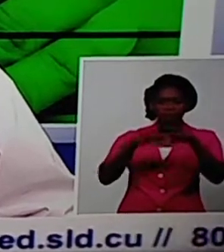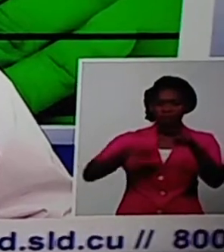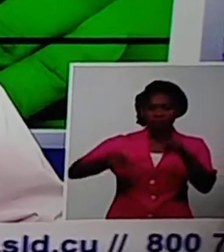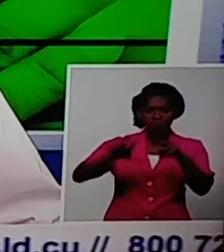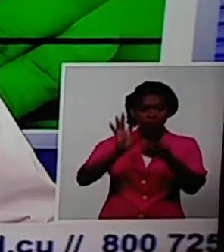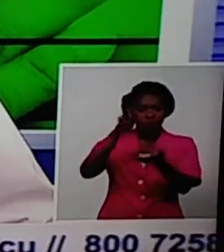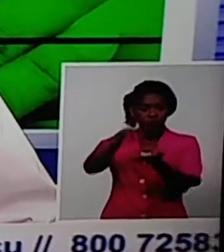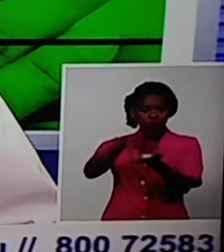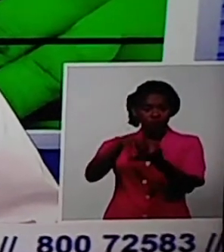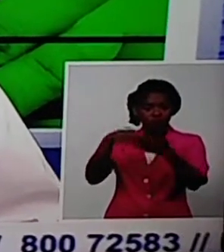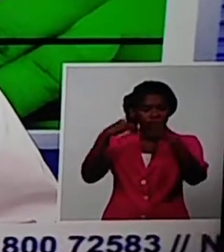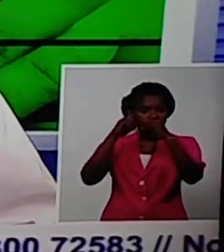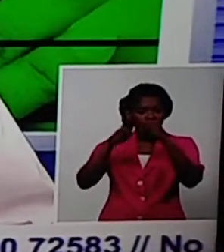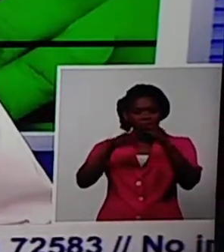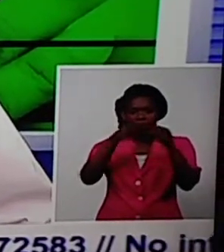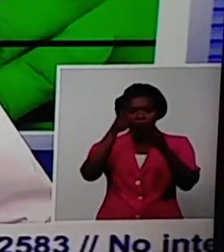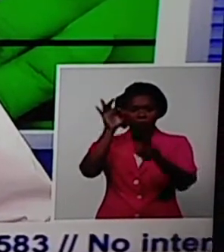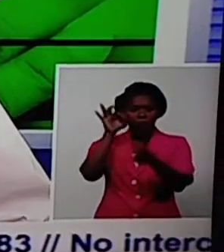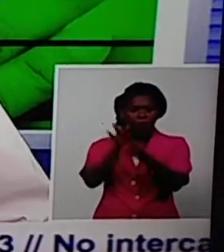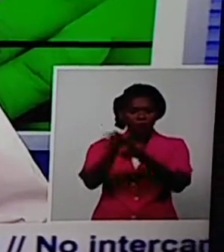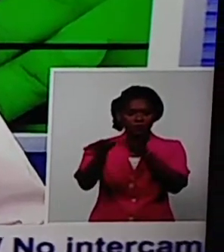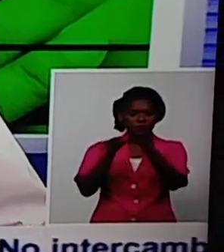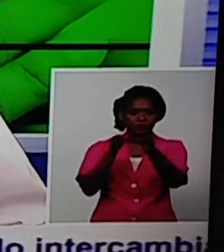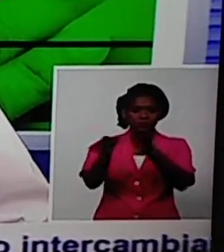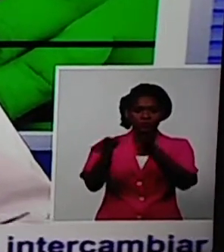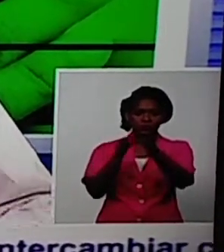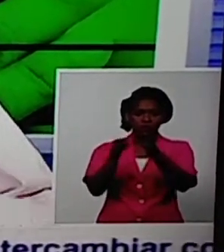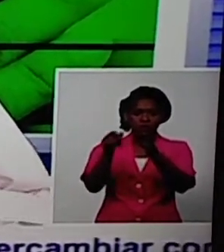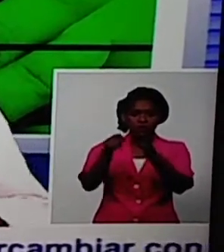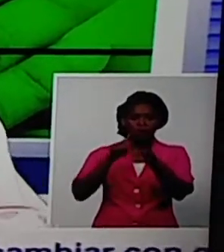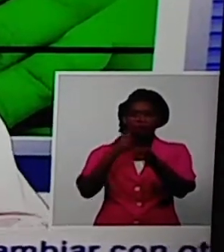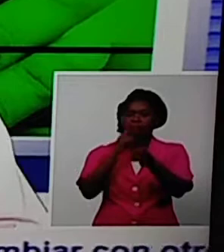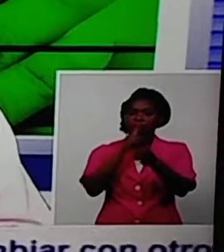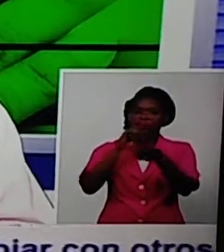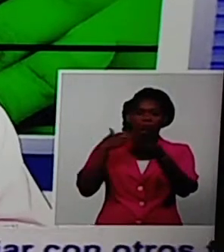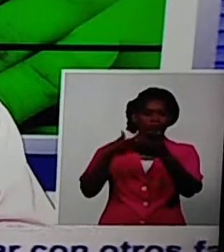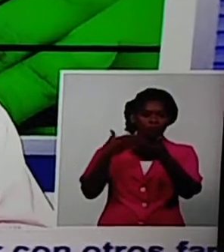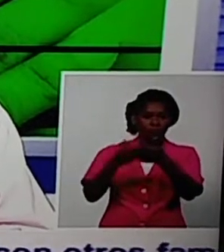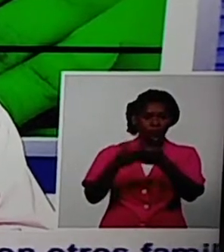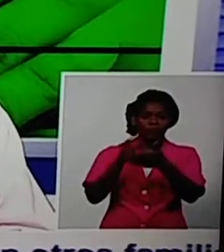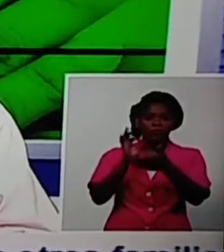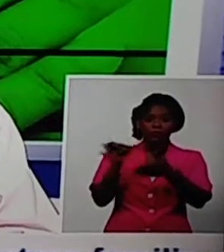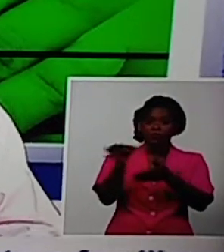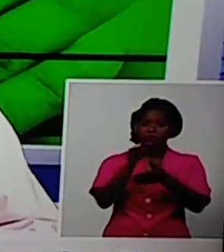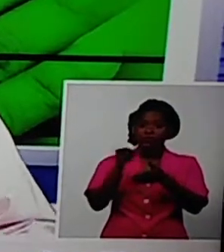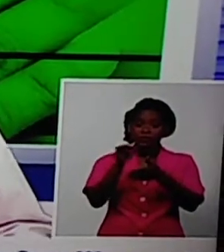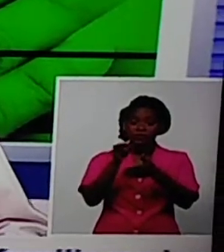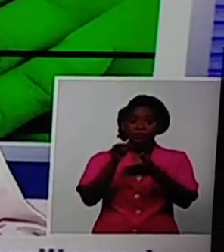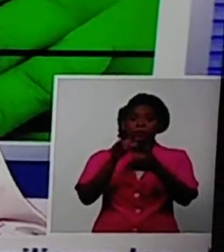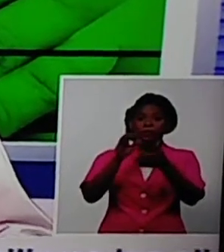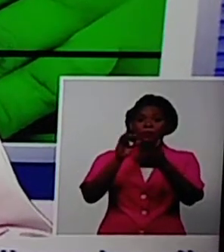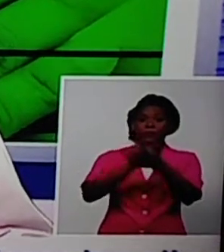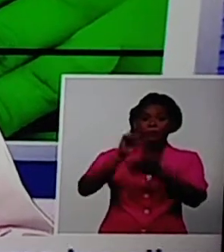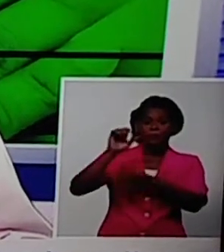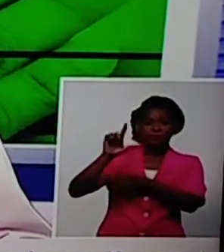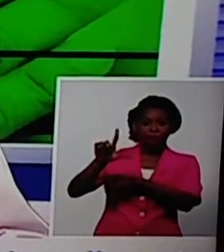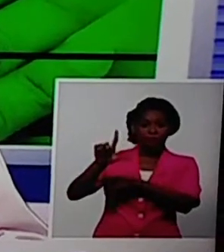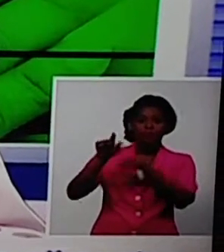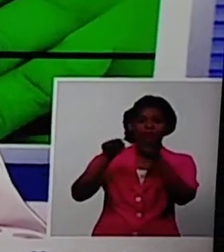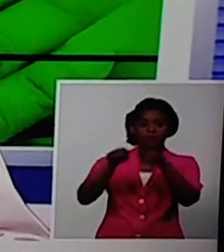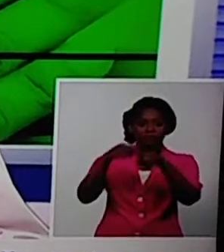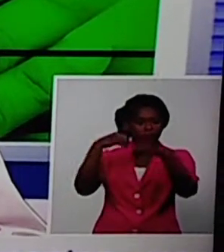en horas de la madrugada se estaban procesando en su laboratorio del mariel que las muestras de las de la provincia